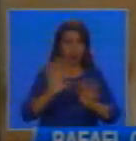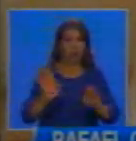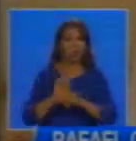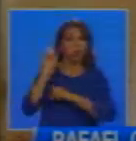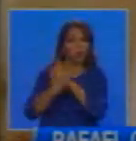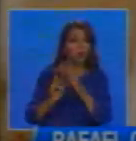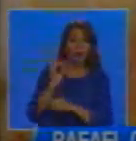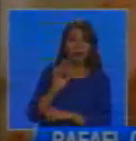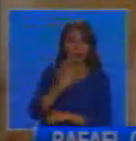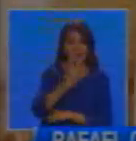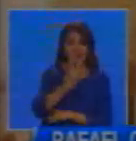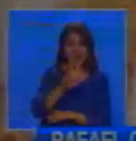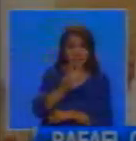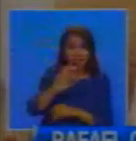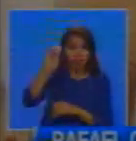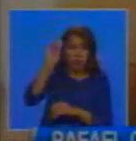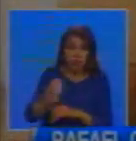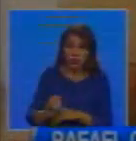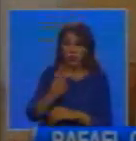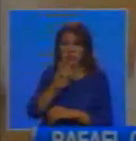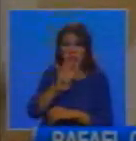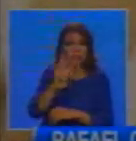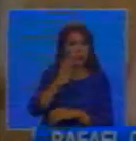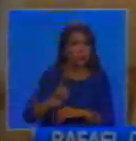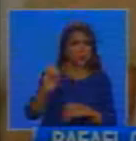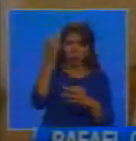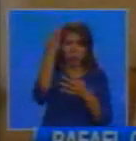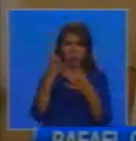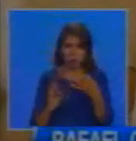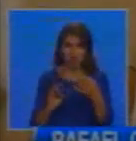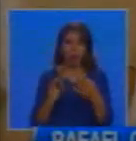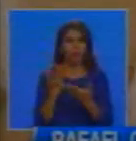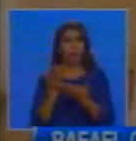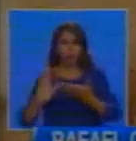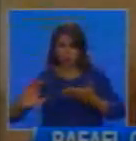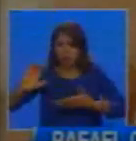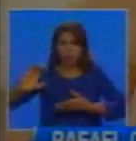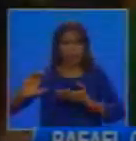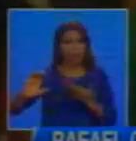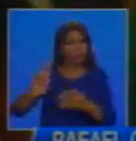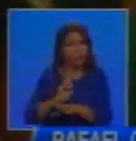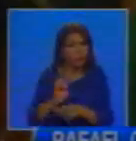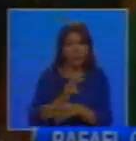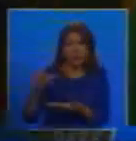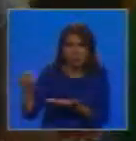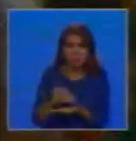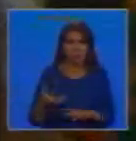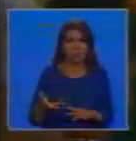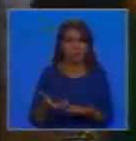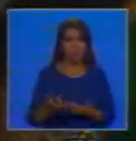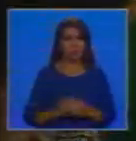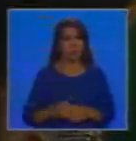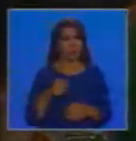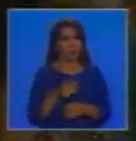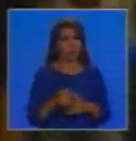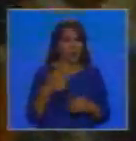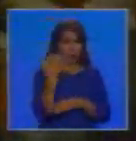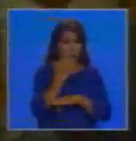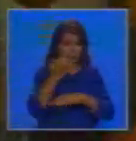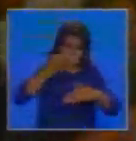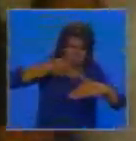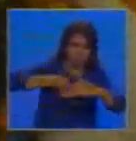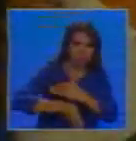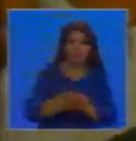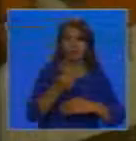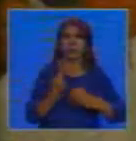solo 63%, 64% del presupuesto. Es decir, hubo dinero, pero no lo utilizan. Entró por emergencia, siguió a ginecología y llegó